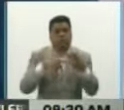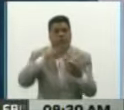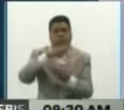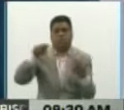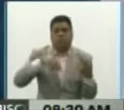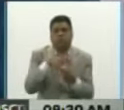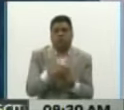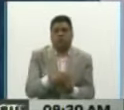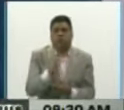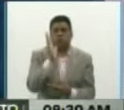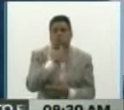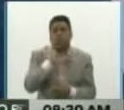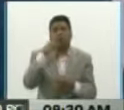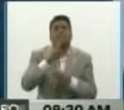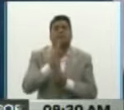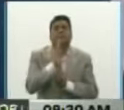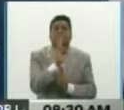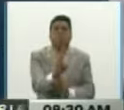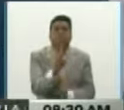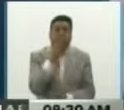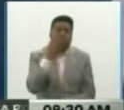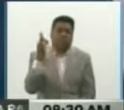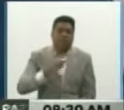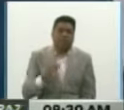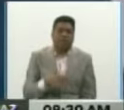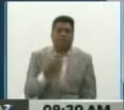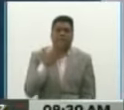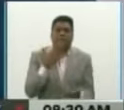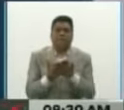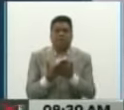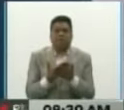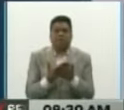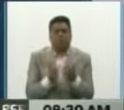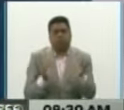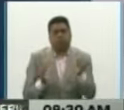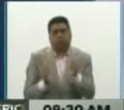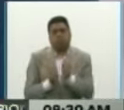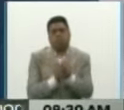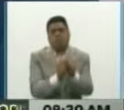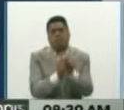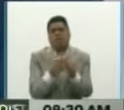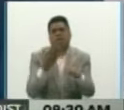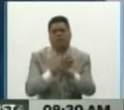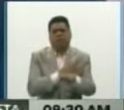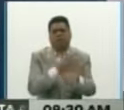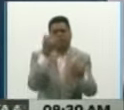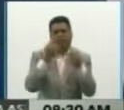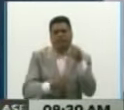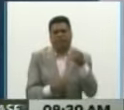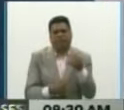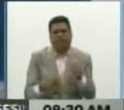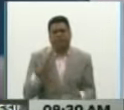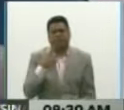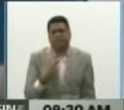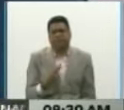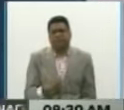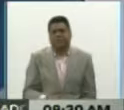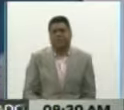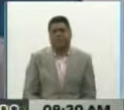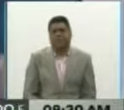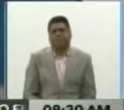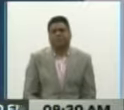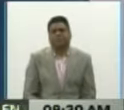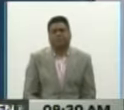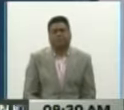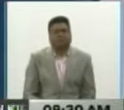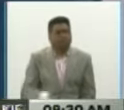al no tener respuesta efectiva. Entonces, bueno, solicitamos el acompañamiento de esto. Antes de finalizar, sí me gustaría hacer énfasis también, fíjense,